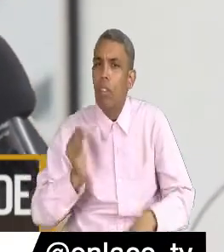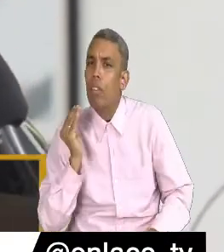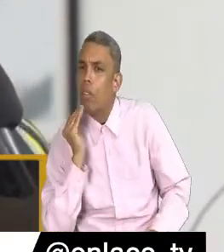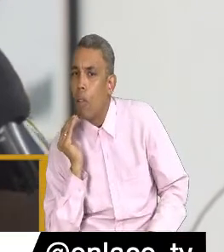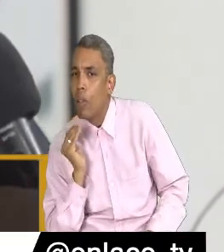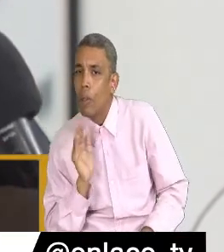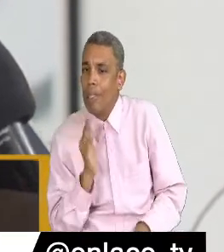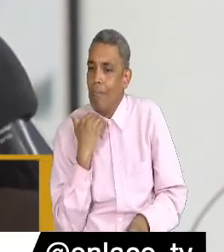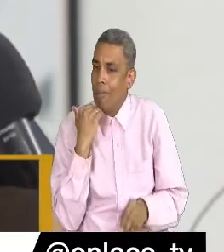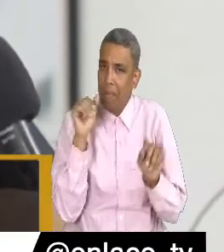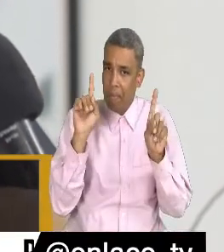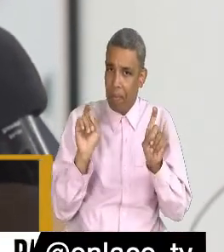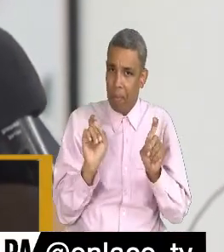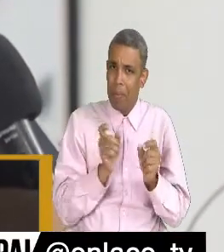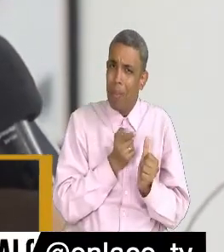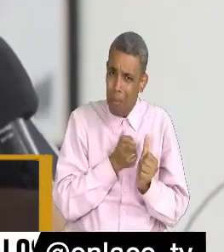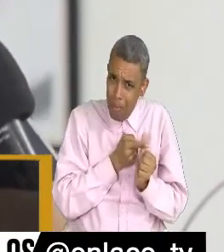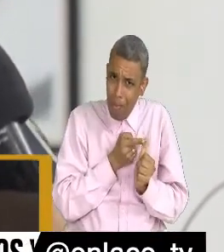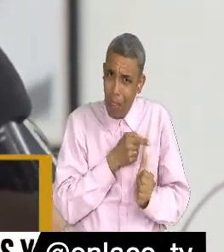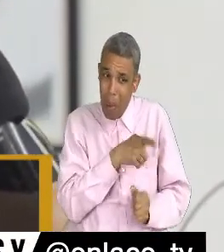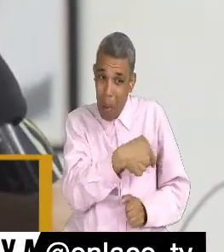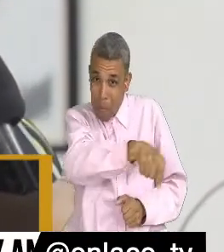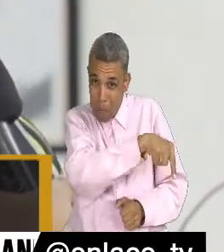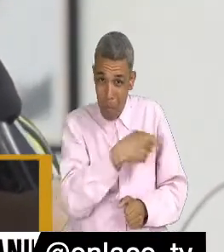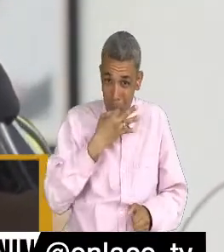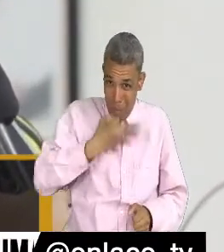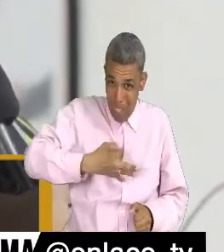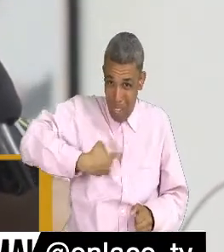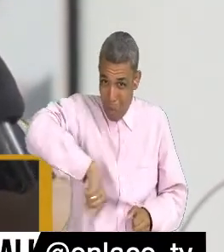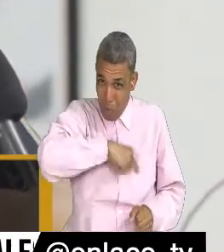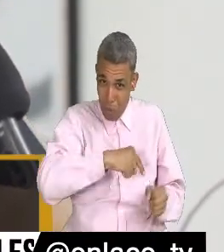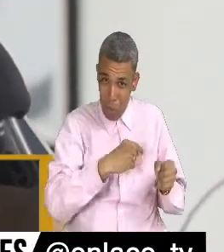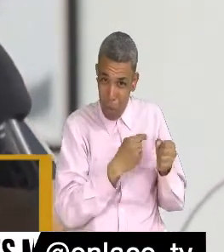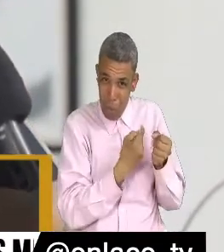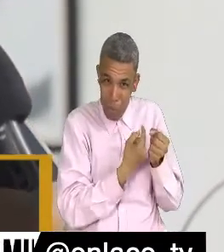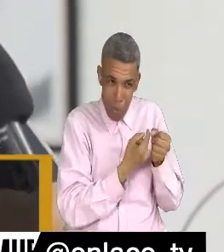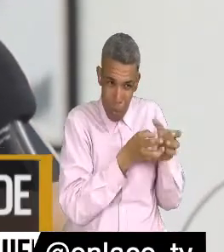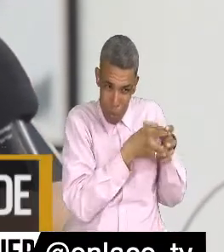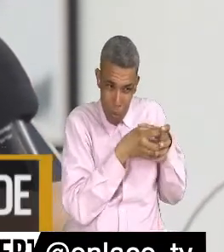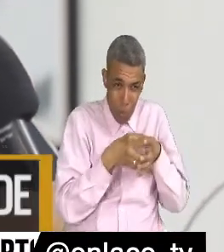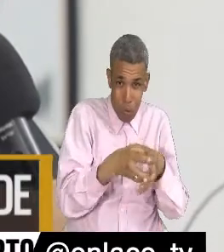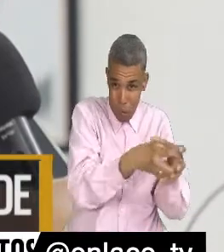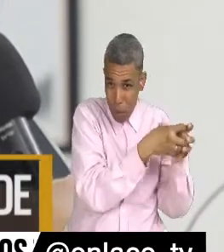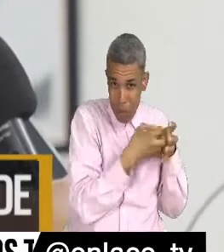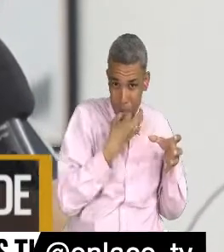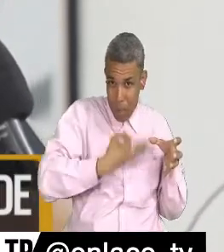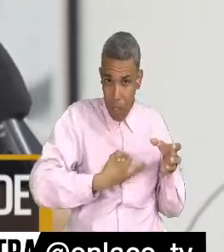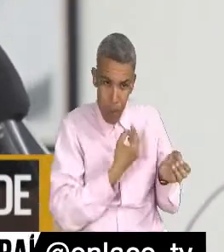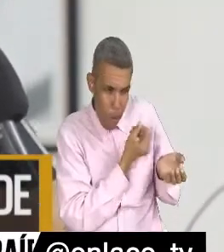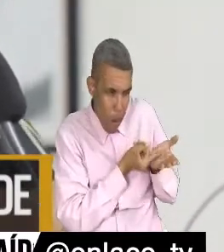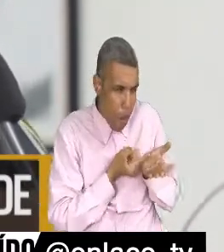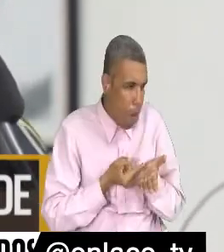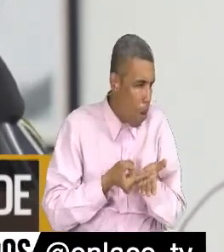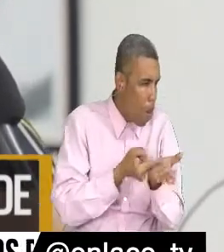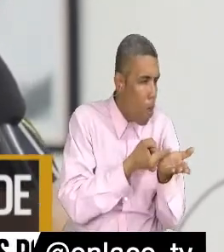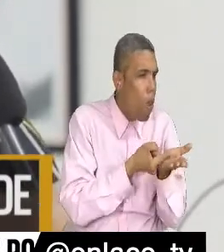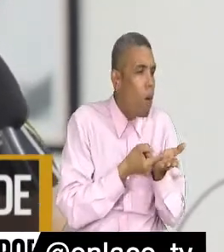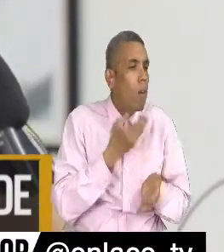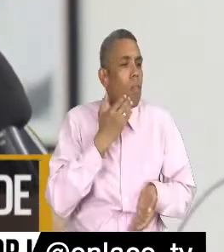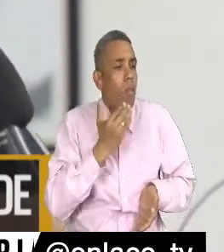definir, entonces no compartimos precisamente nosotros la unión de esos dos eventos, son